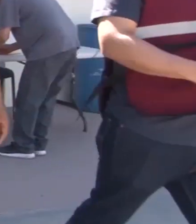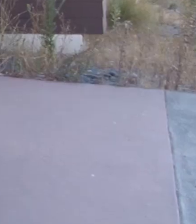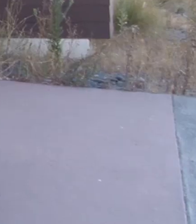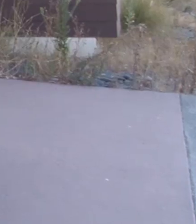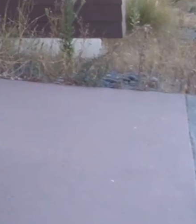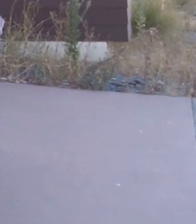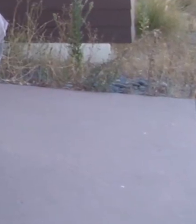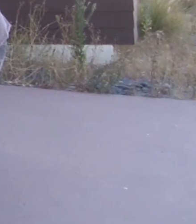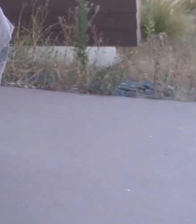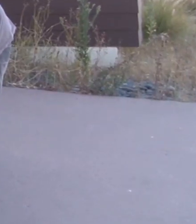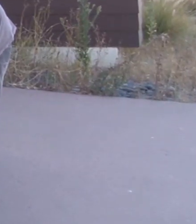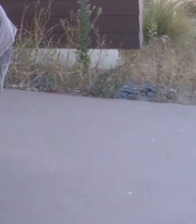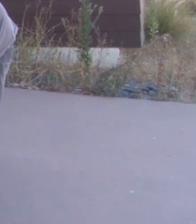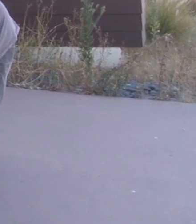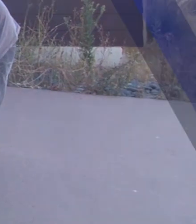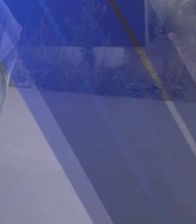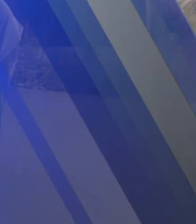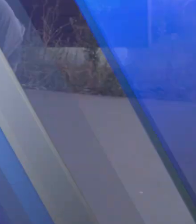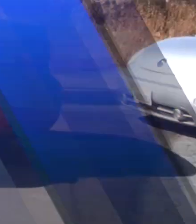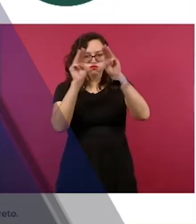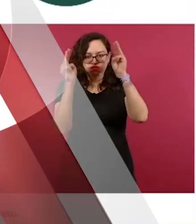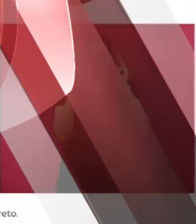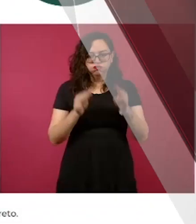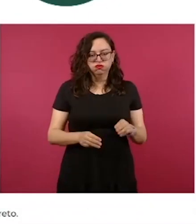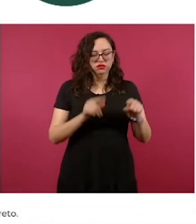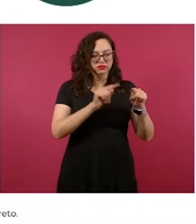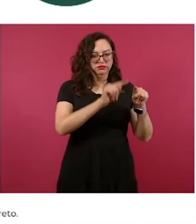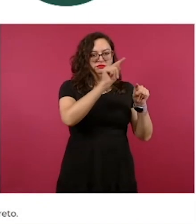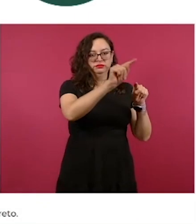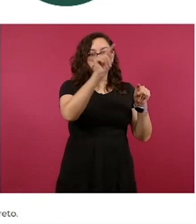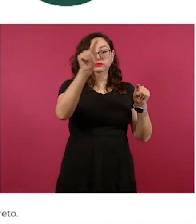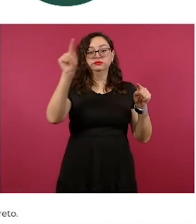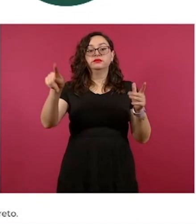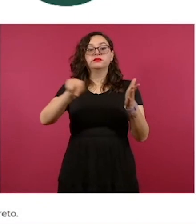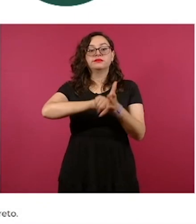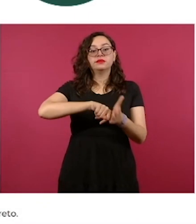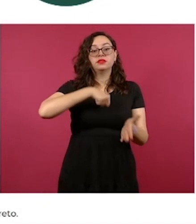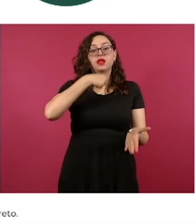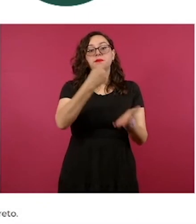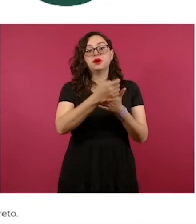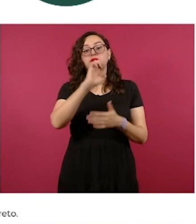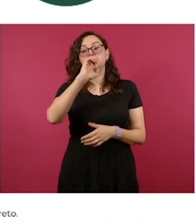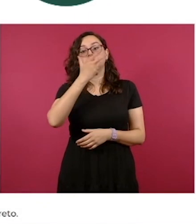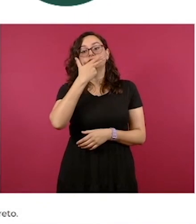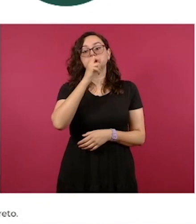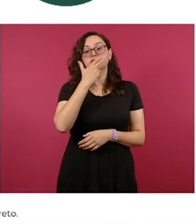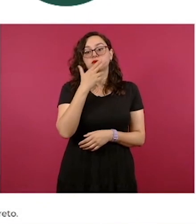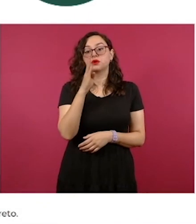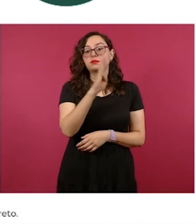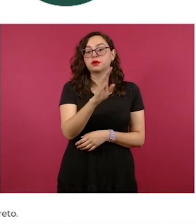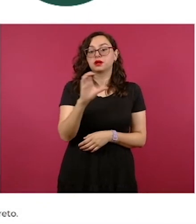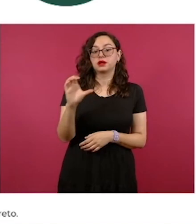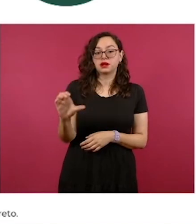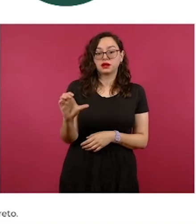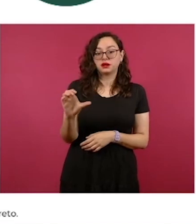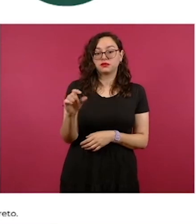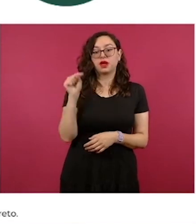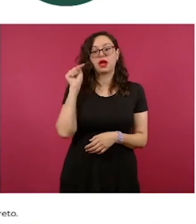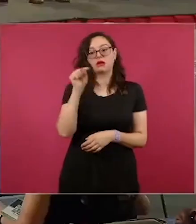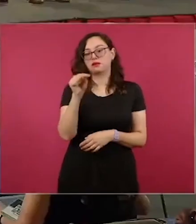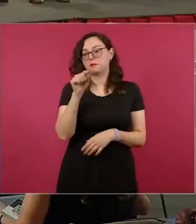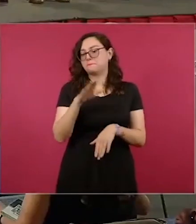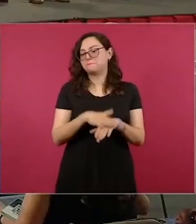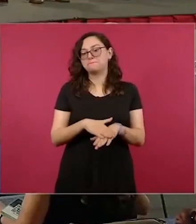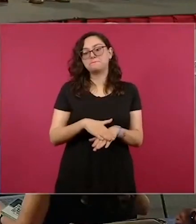decreto vence el 30 de septiembre de este año. En Tamaulipas, Chihuahua y Baja California se concentra